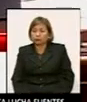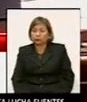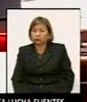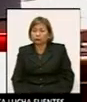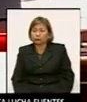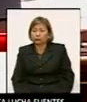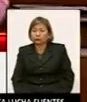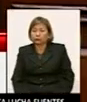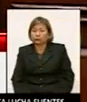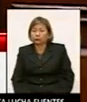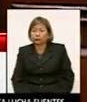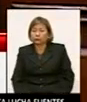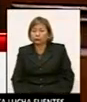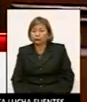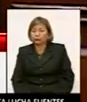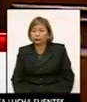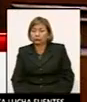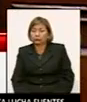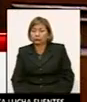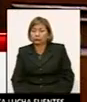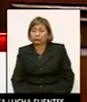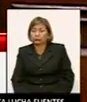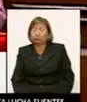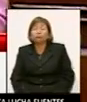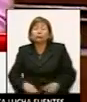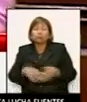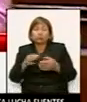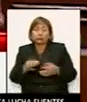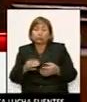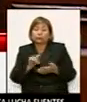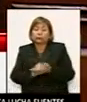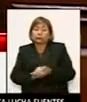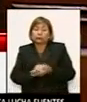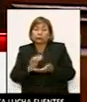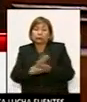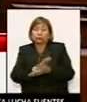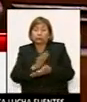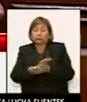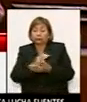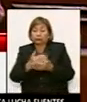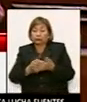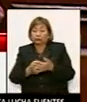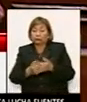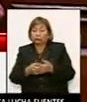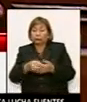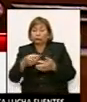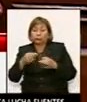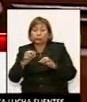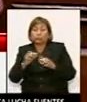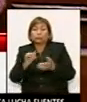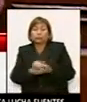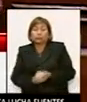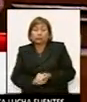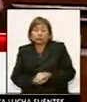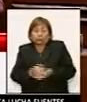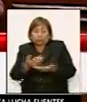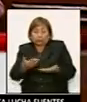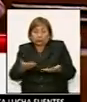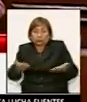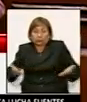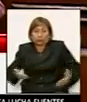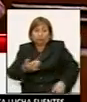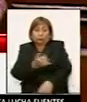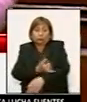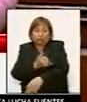Tiempo adicional. Gracias, Presidenta. Que en efecto el expediente electrónico interoperable permite a estas